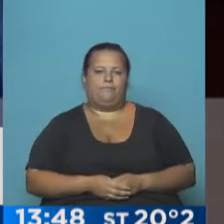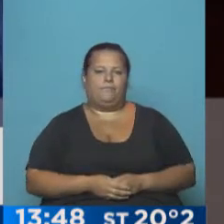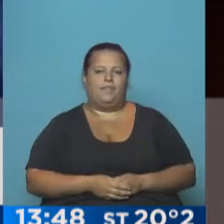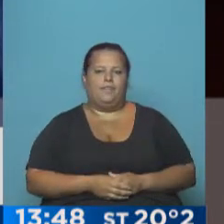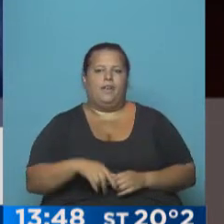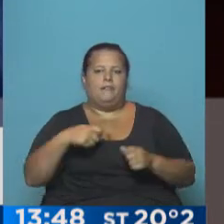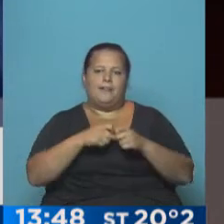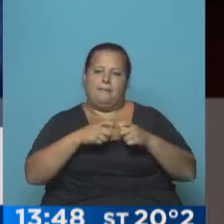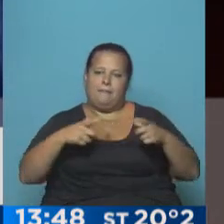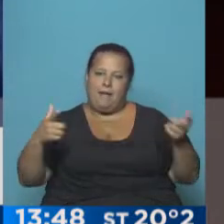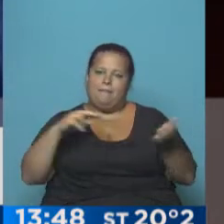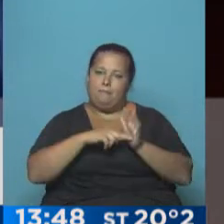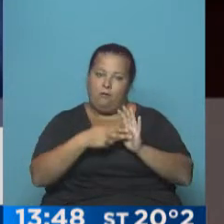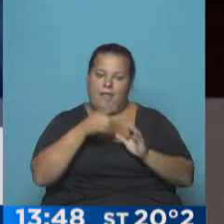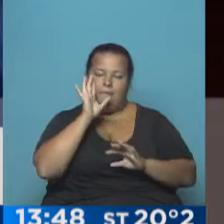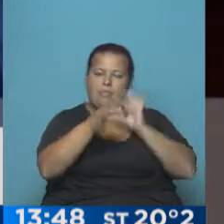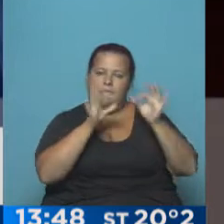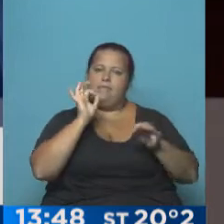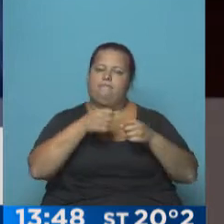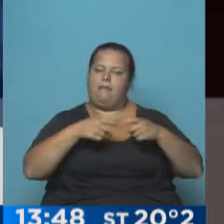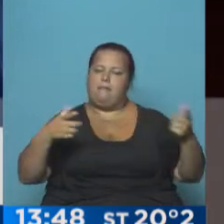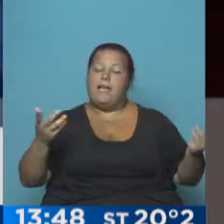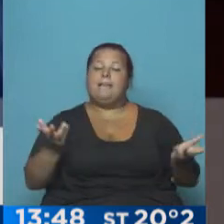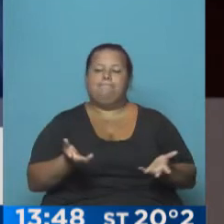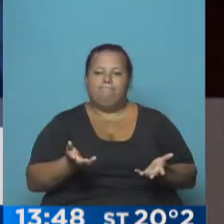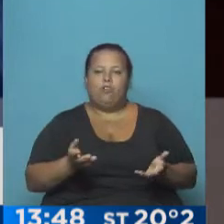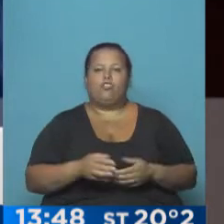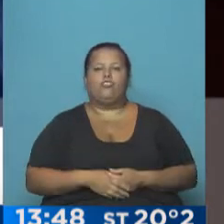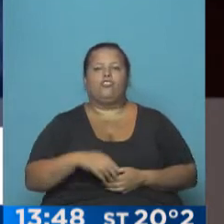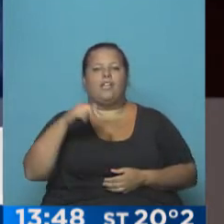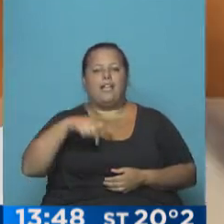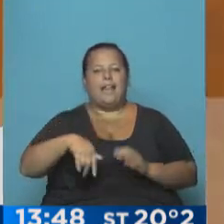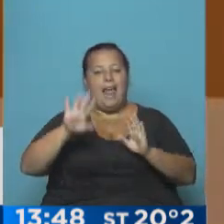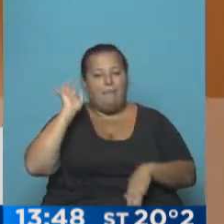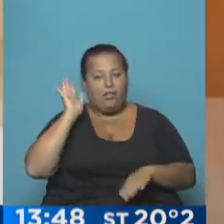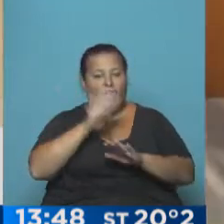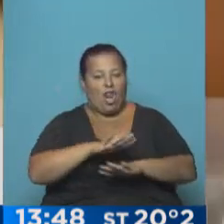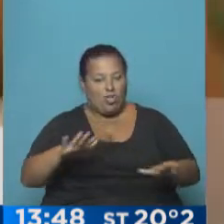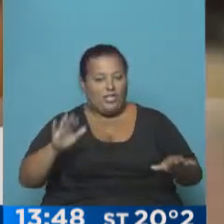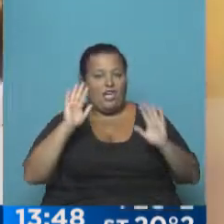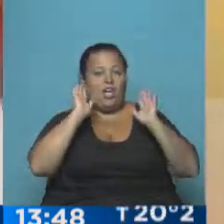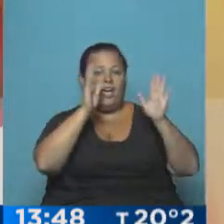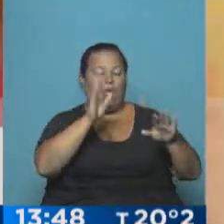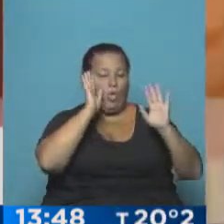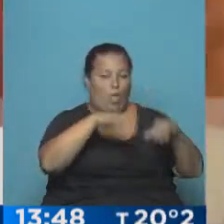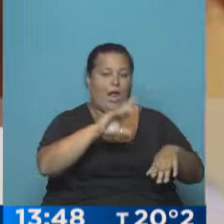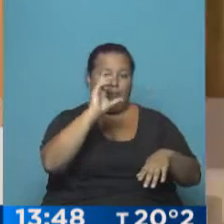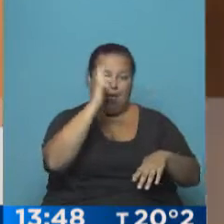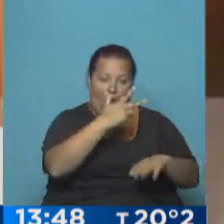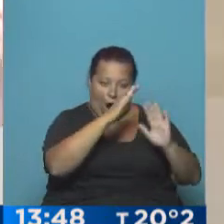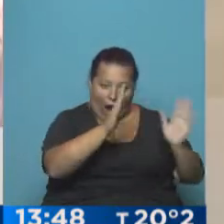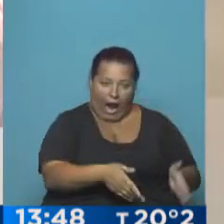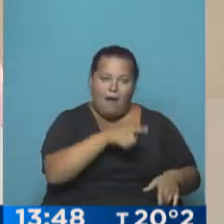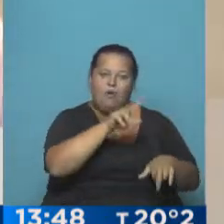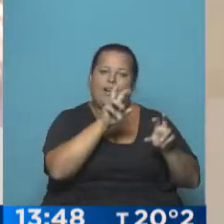ha crecido el problema, ha tomado más visibilidad y entonces, en general, la mayoría de los niños que están institucionalizados son por